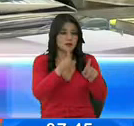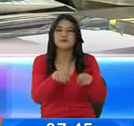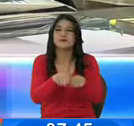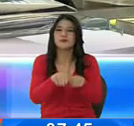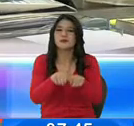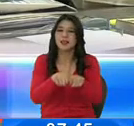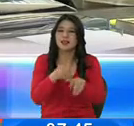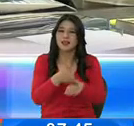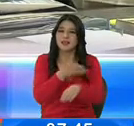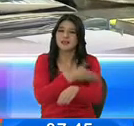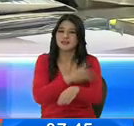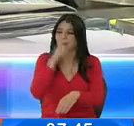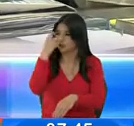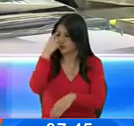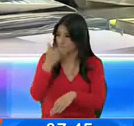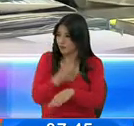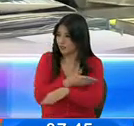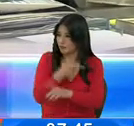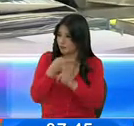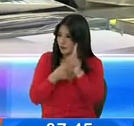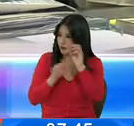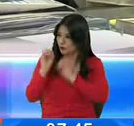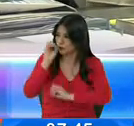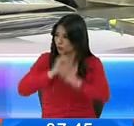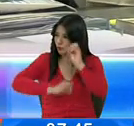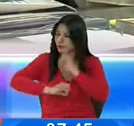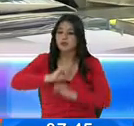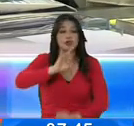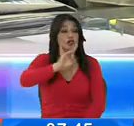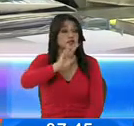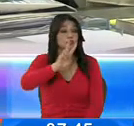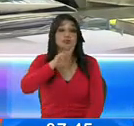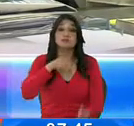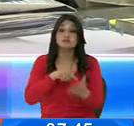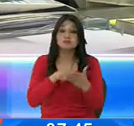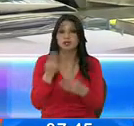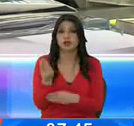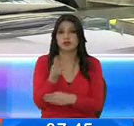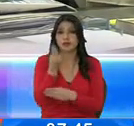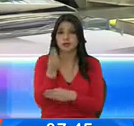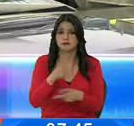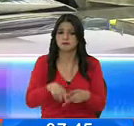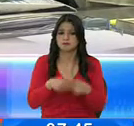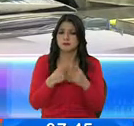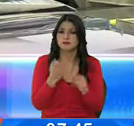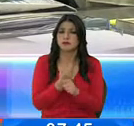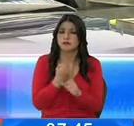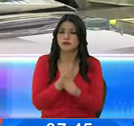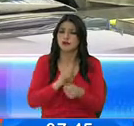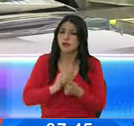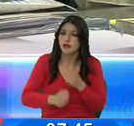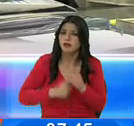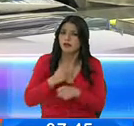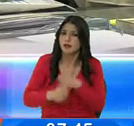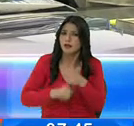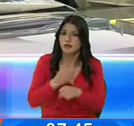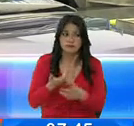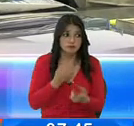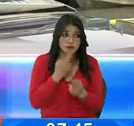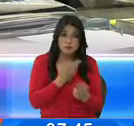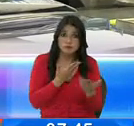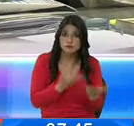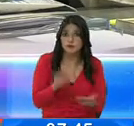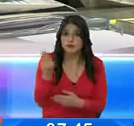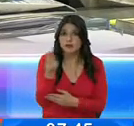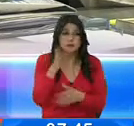lo que hizo el ejecutivo no existe porque hay 82 mil se incorporan al mercado laboral todos tenemos que darles una respuesta de esa